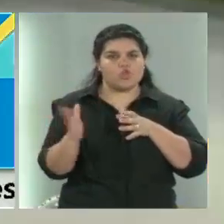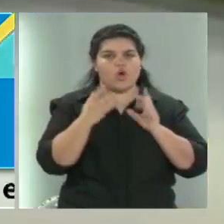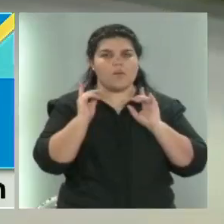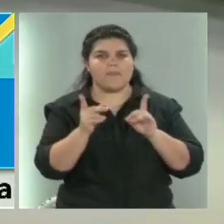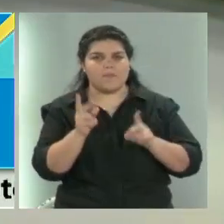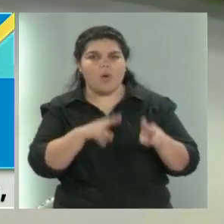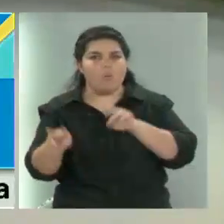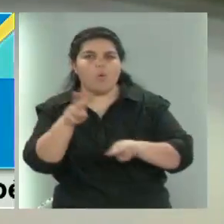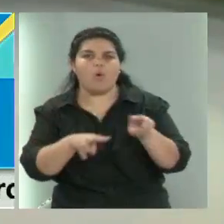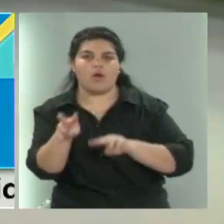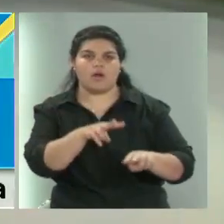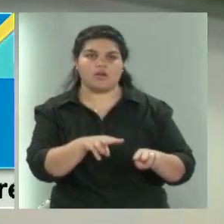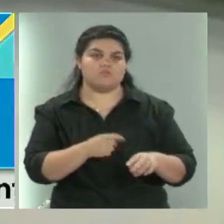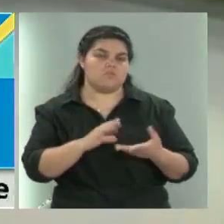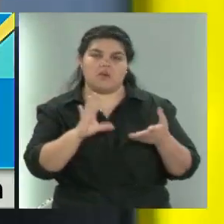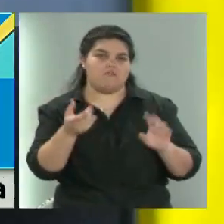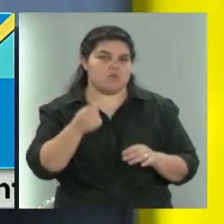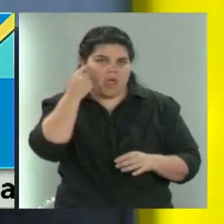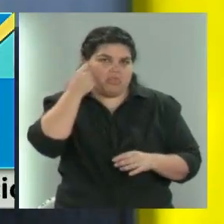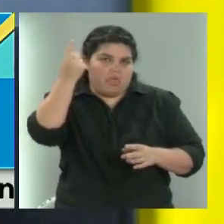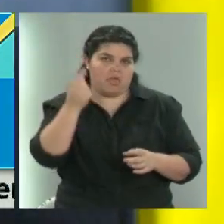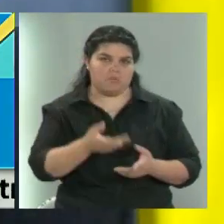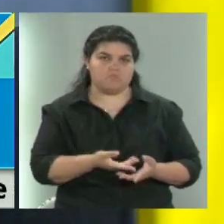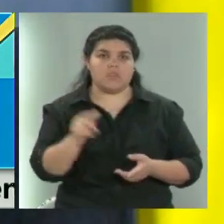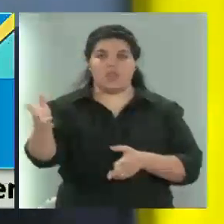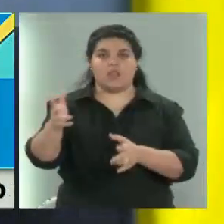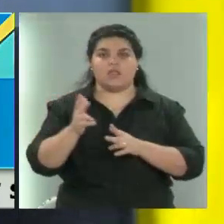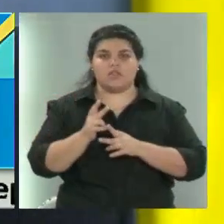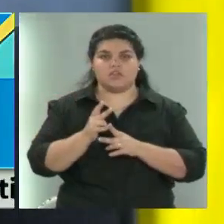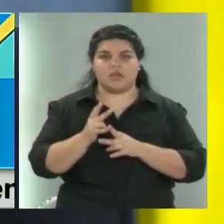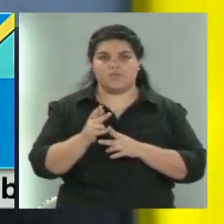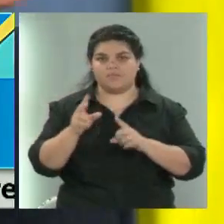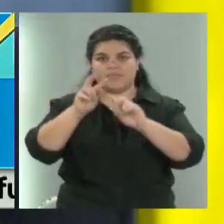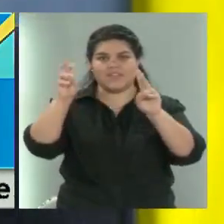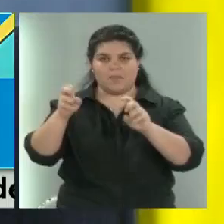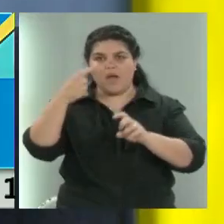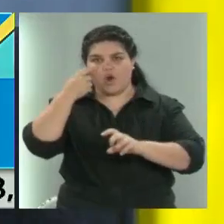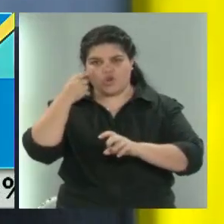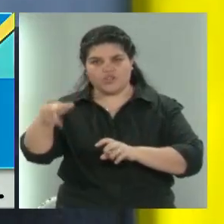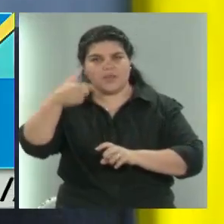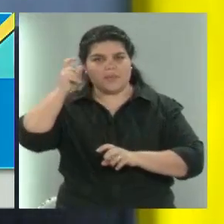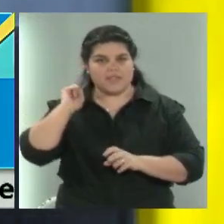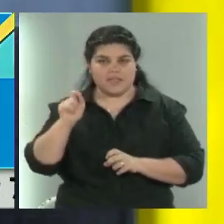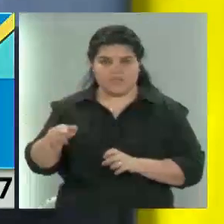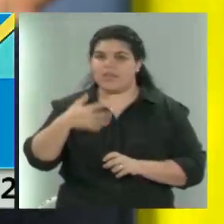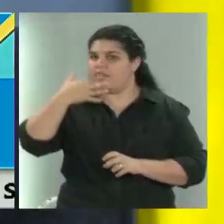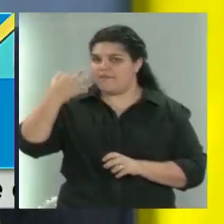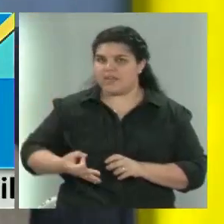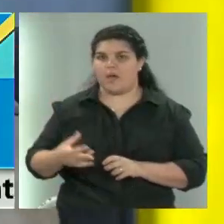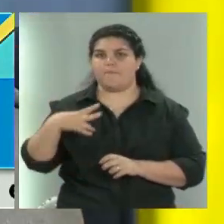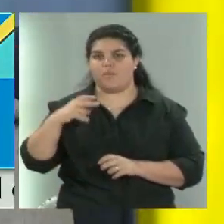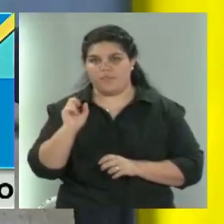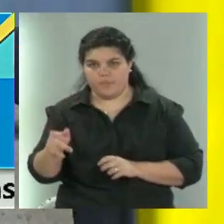son ideas que estamos tirando al aire. Él, sobre la base de algún caso que ha conocido en forma real, personal.